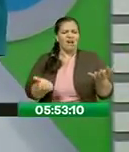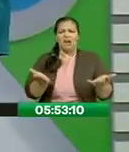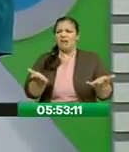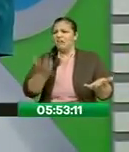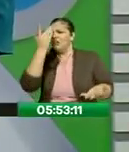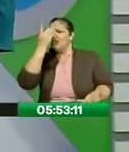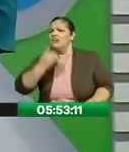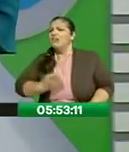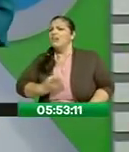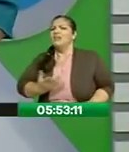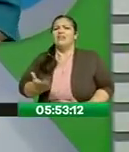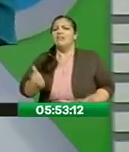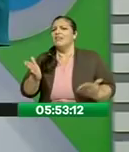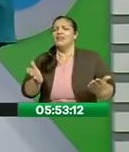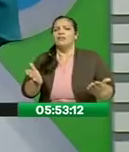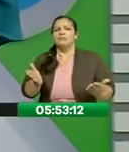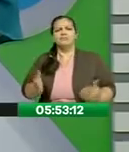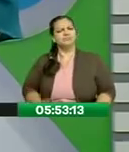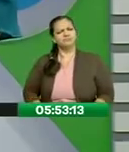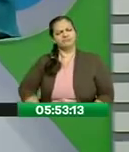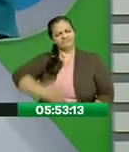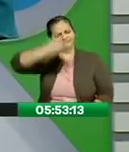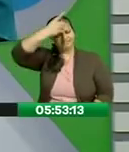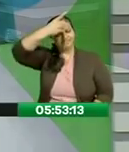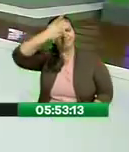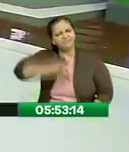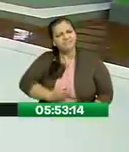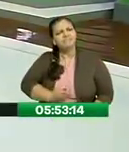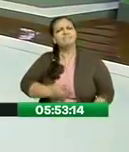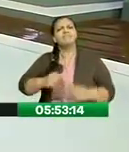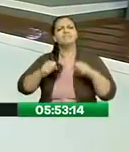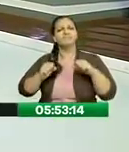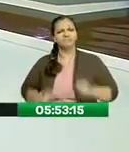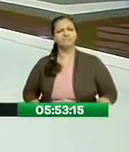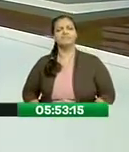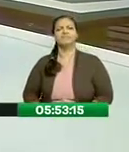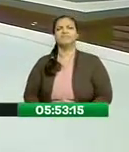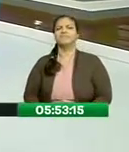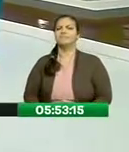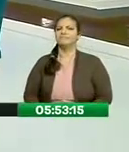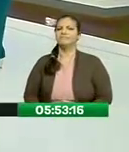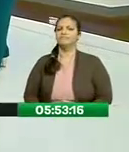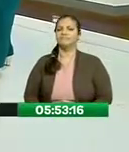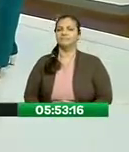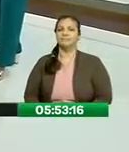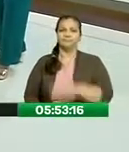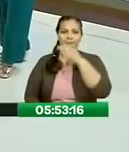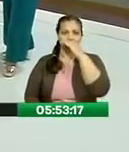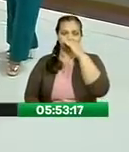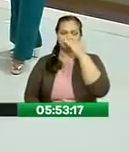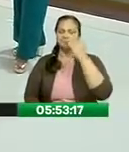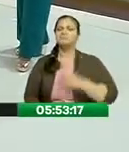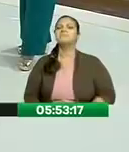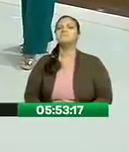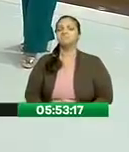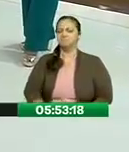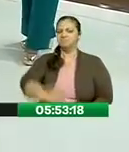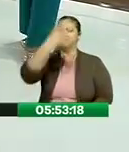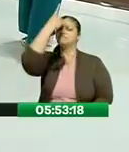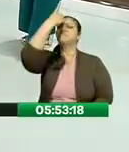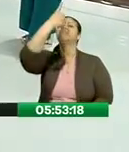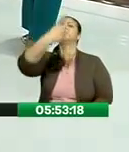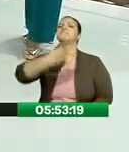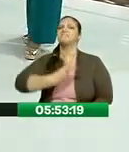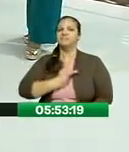positivas, mi querido José Luis. Así es, indudablemente que no hay nada más fuerte que la voluntad. Así que